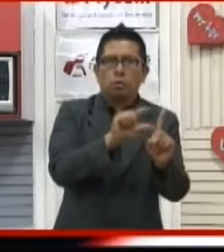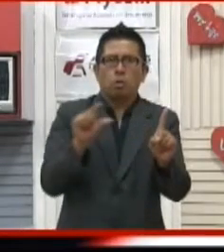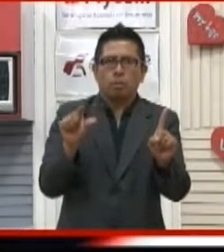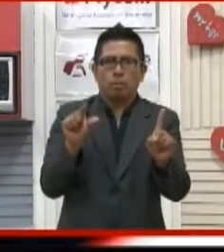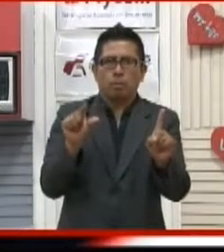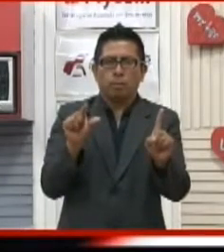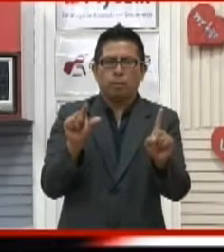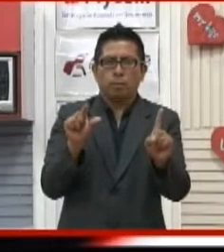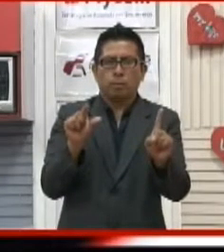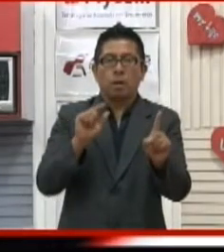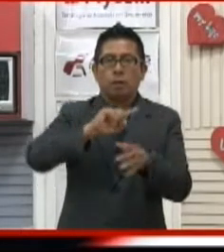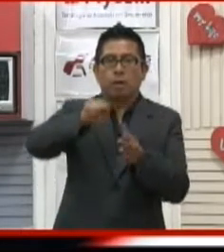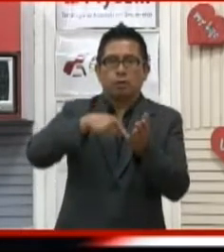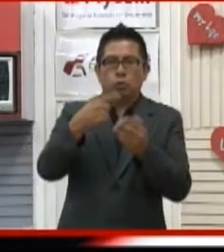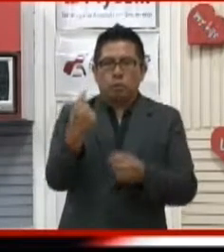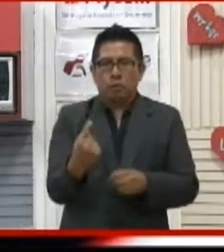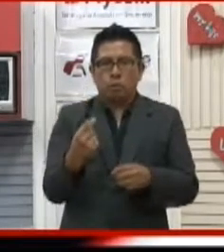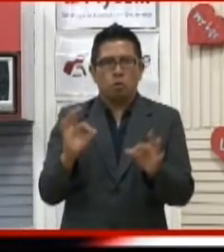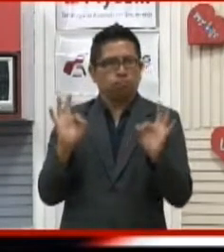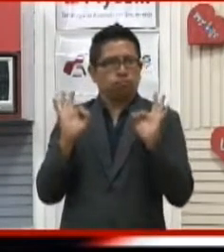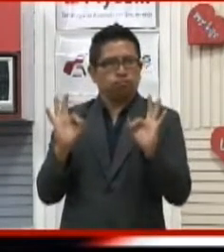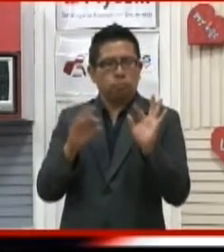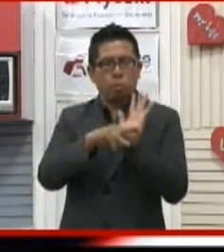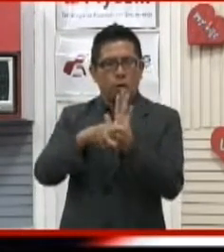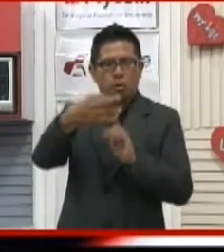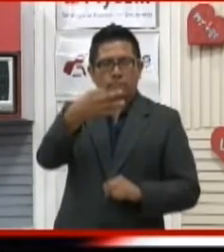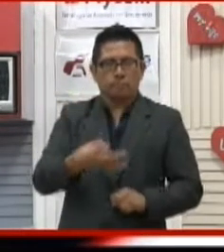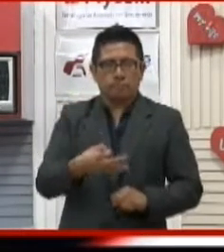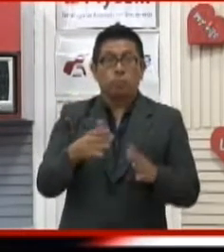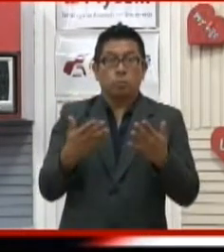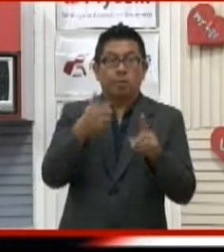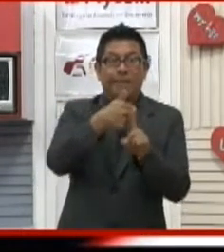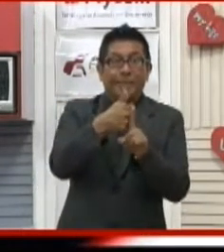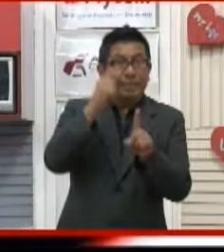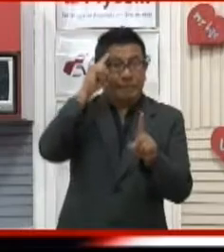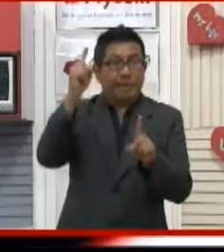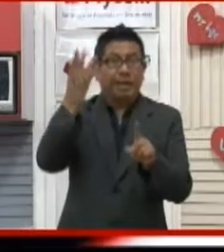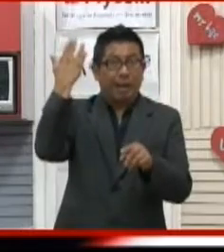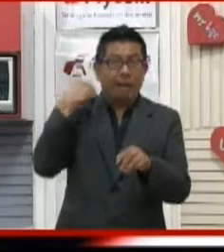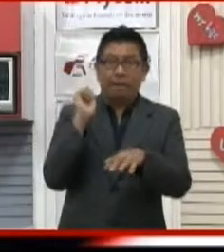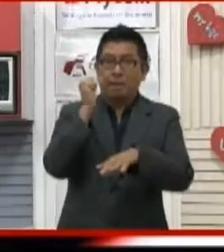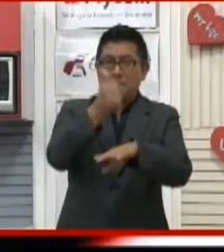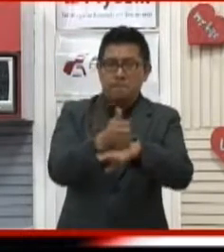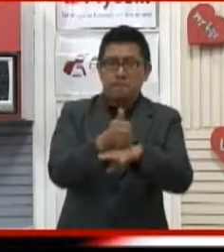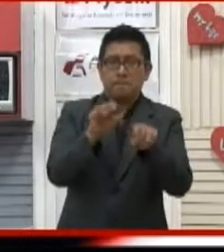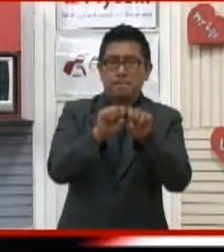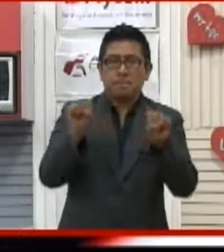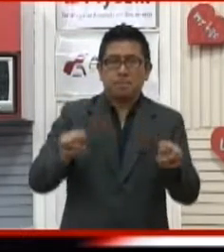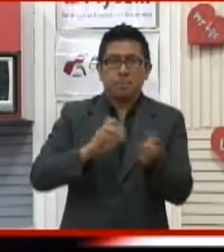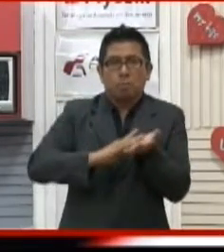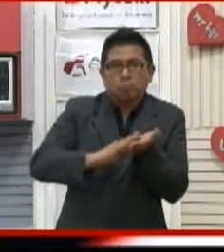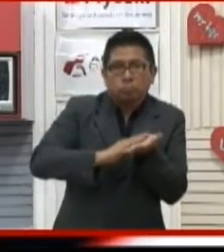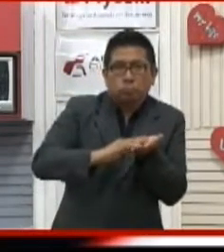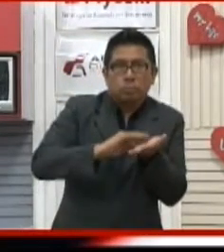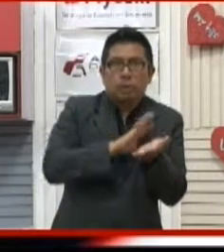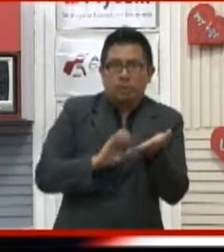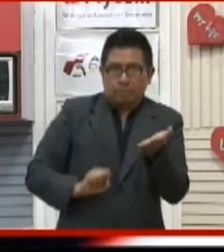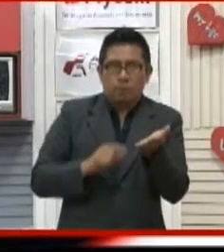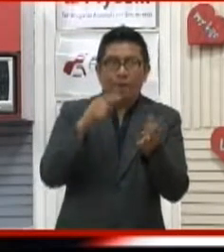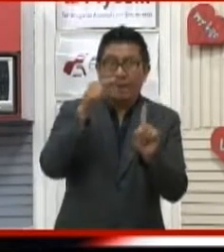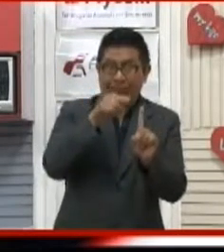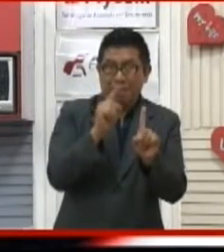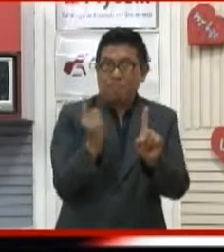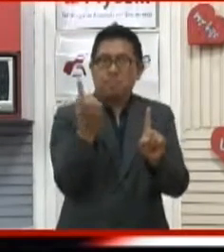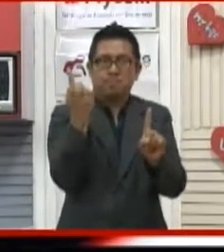carácter de ciudadano ejemplar, debido a que fue la persona que introdujo el sistema Braille en El Salvador.